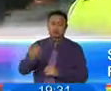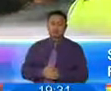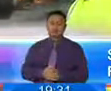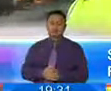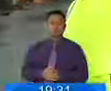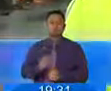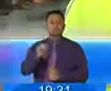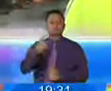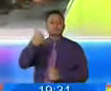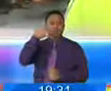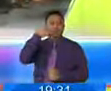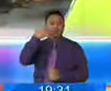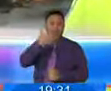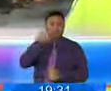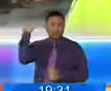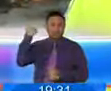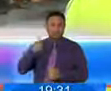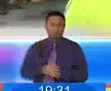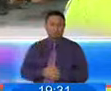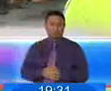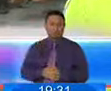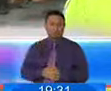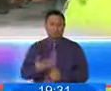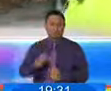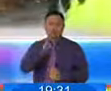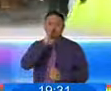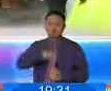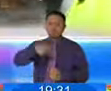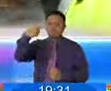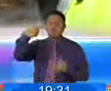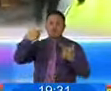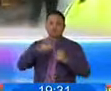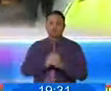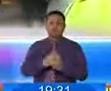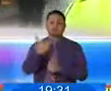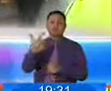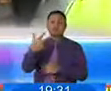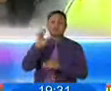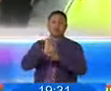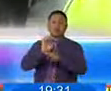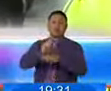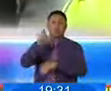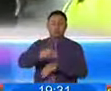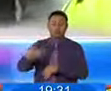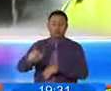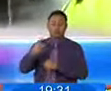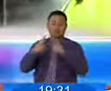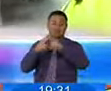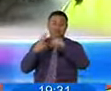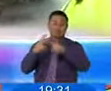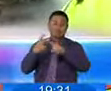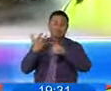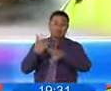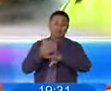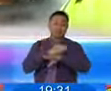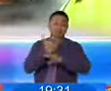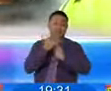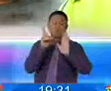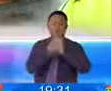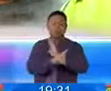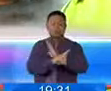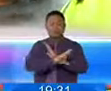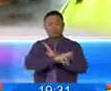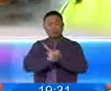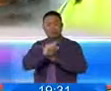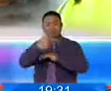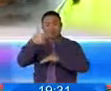de los celulares y siempre armados. Los tres son ecuatorianos, dos de ellos tienen antecedentes por robo, por asalto y